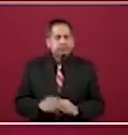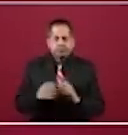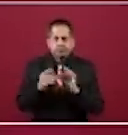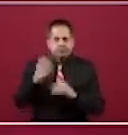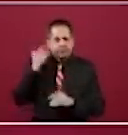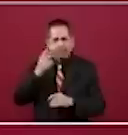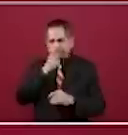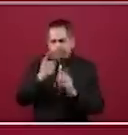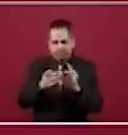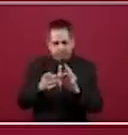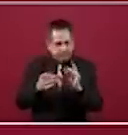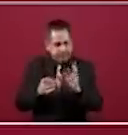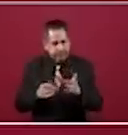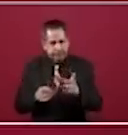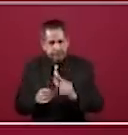inicialmente de